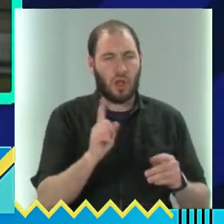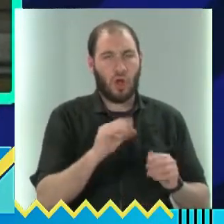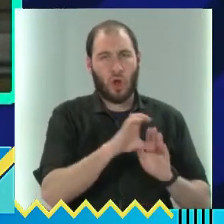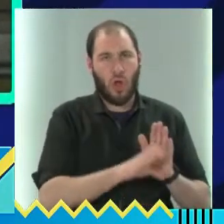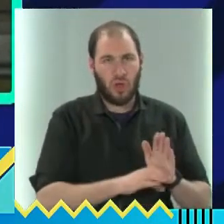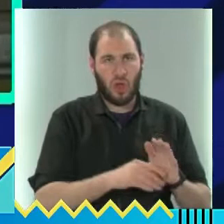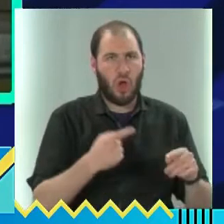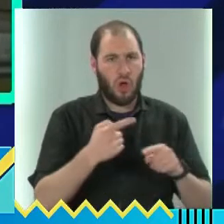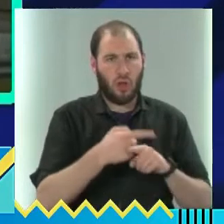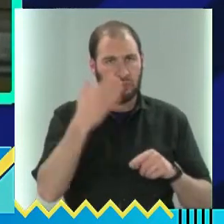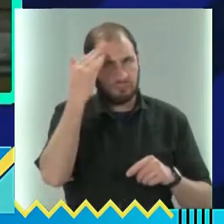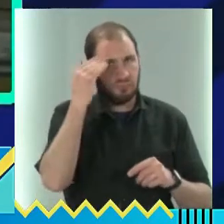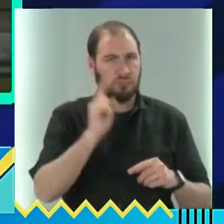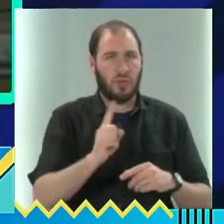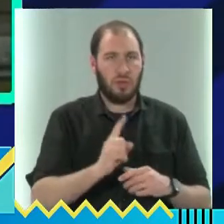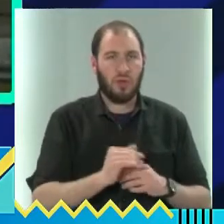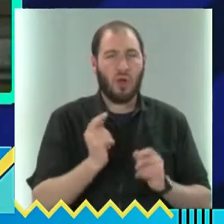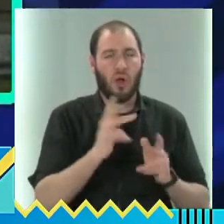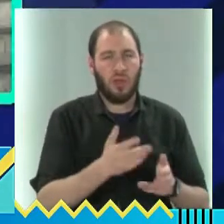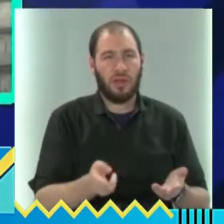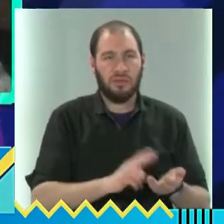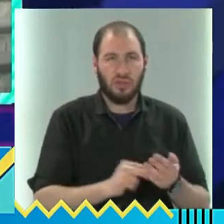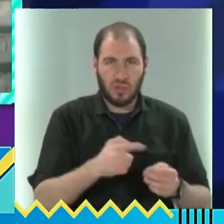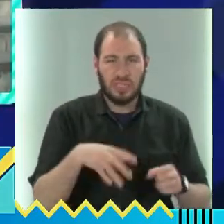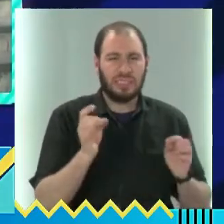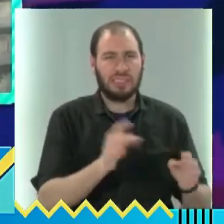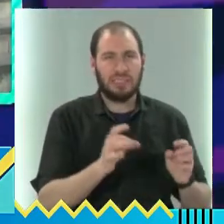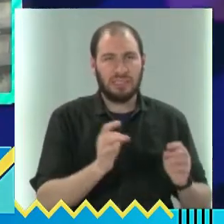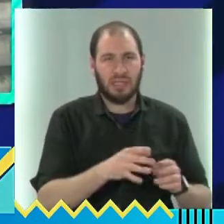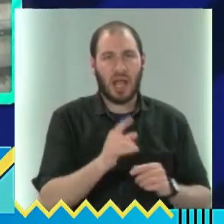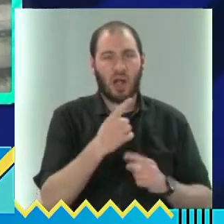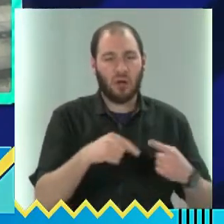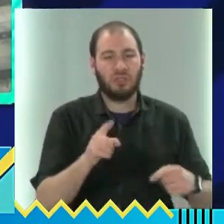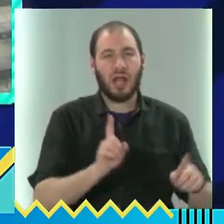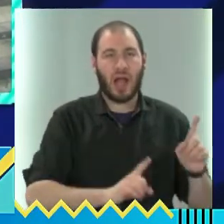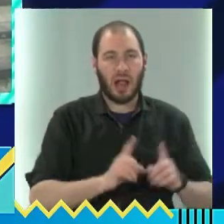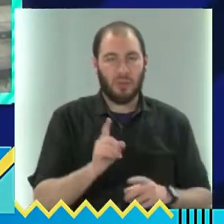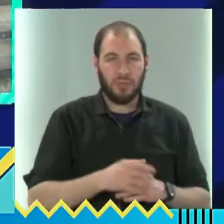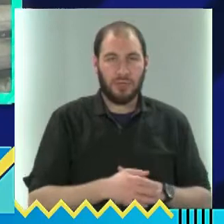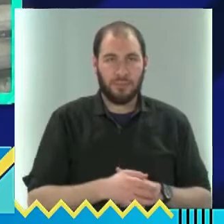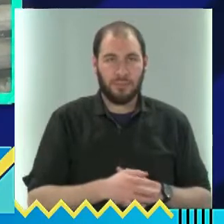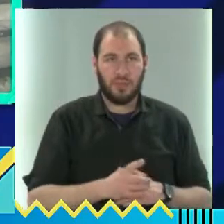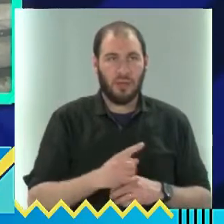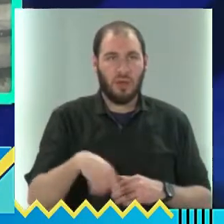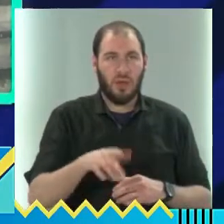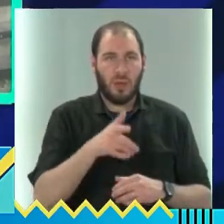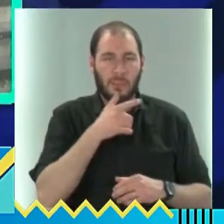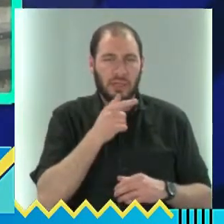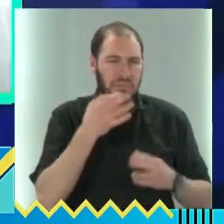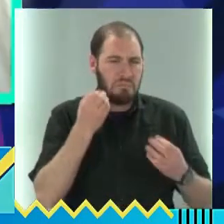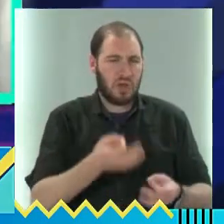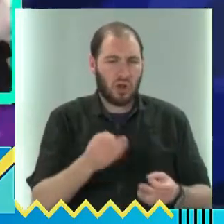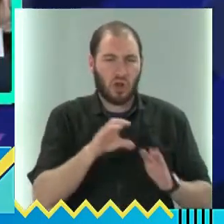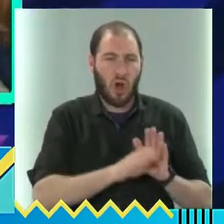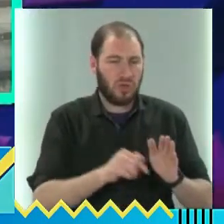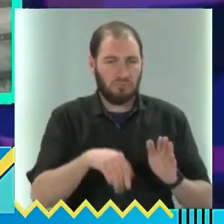en sí es anticonstitucional, sino, vuelvo a repetir, hemos criticado fuertemente algunas cuestiones que no creemos que sean convenientes que estén en